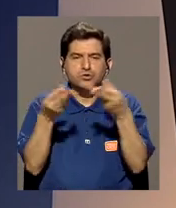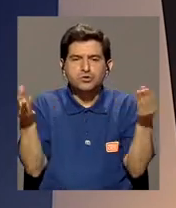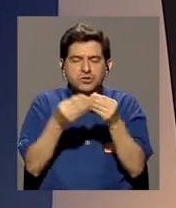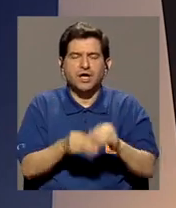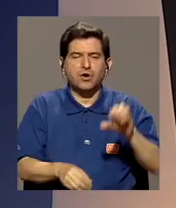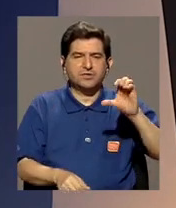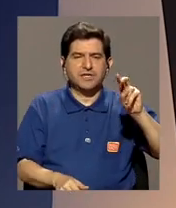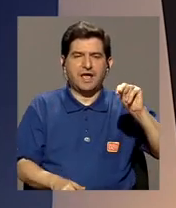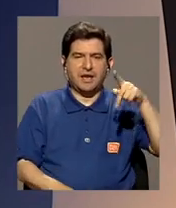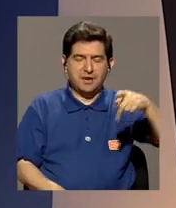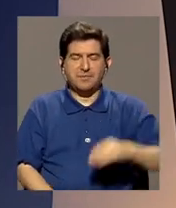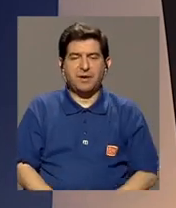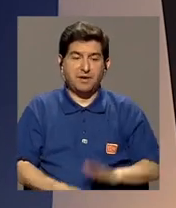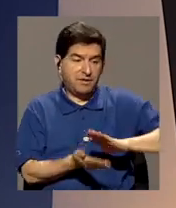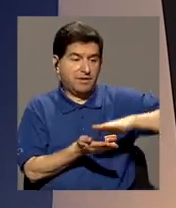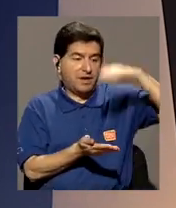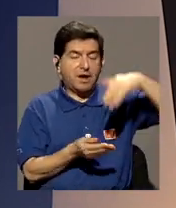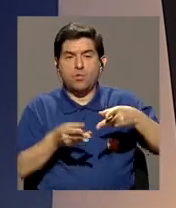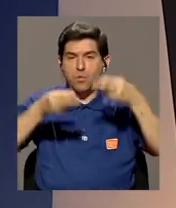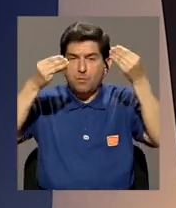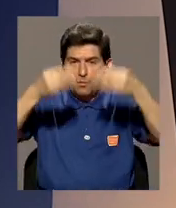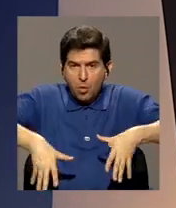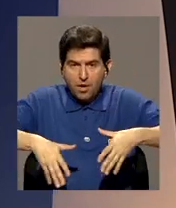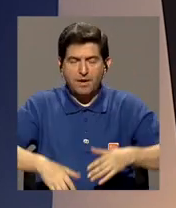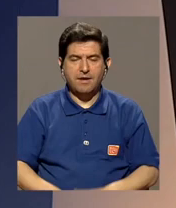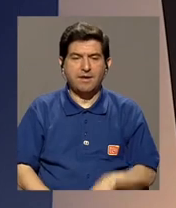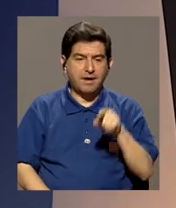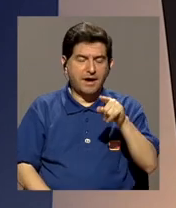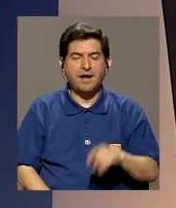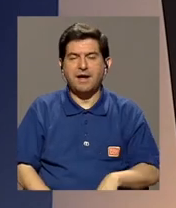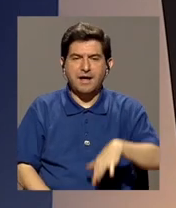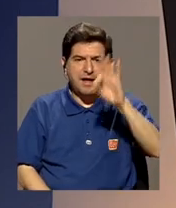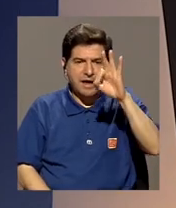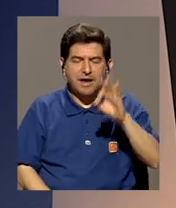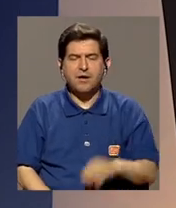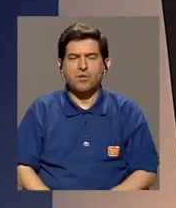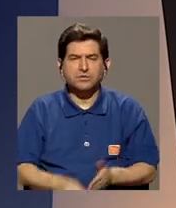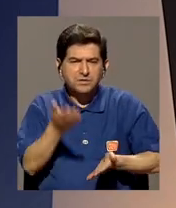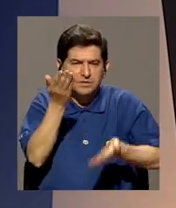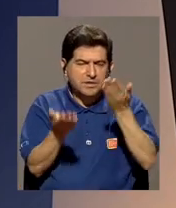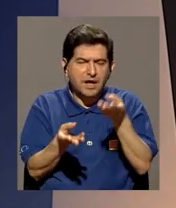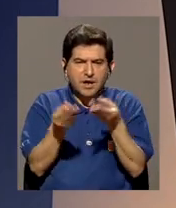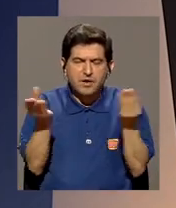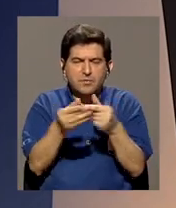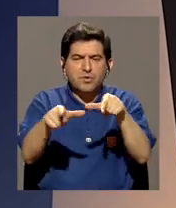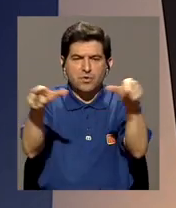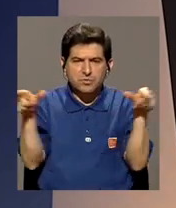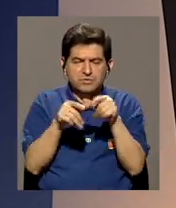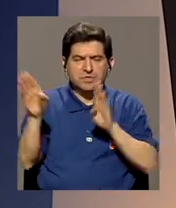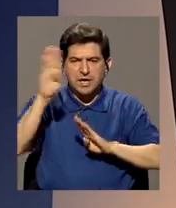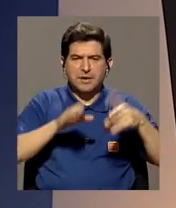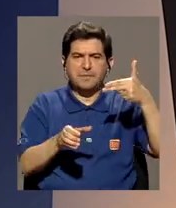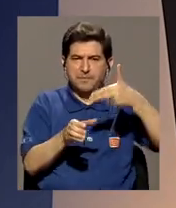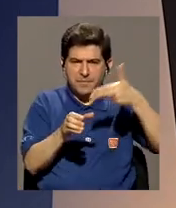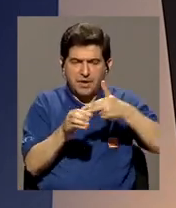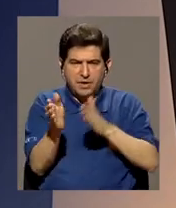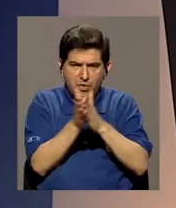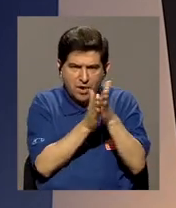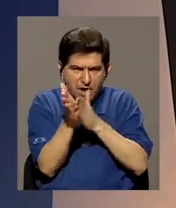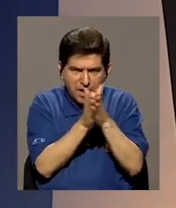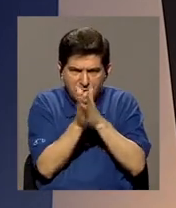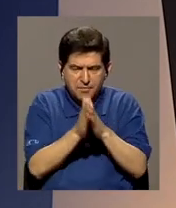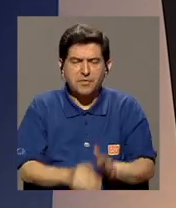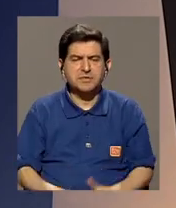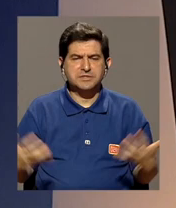de producción que vaya acumulando pérdidas que digamos encontrar ese balance para producir localmente biocombustibles